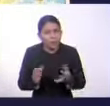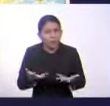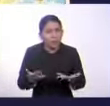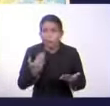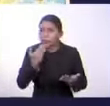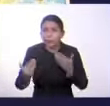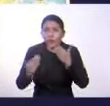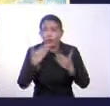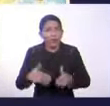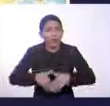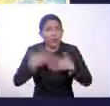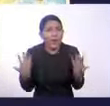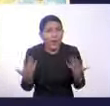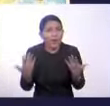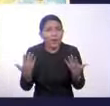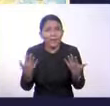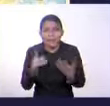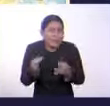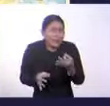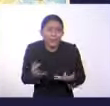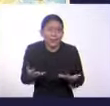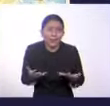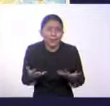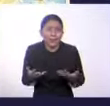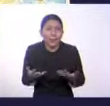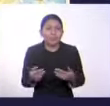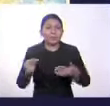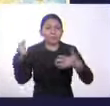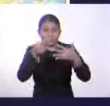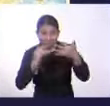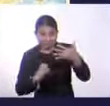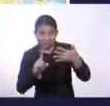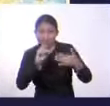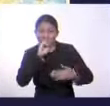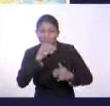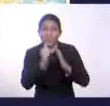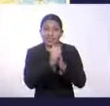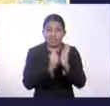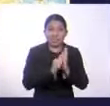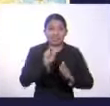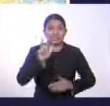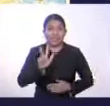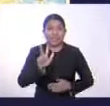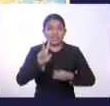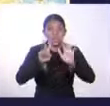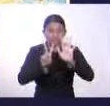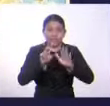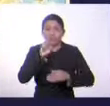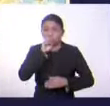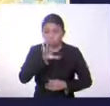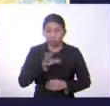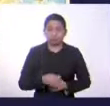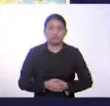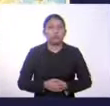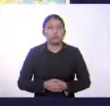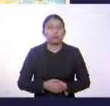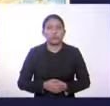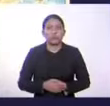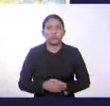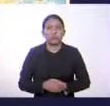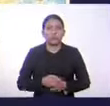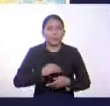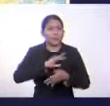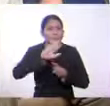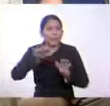causa injustificada de despido. La Constitución, como decía en el artículo 37 y siguiente, establece entonces todo lo que es el